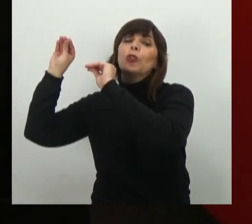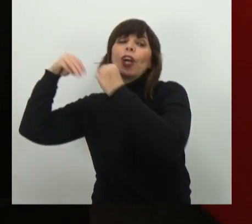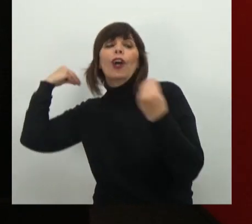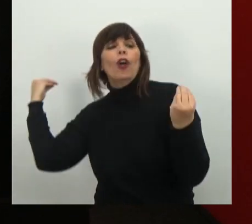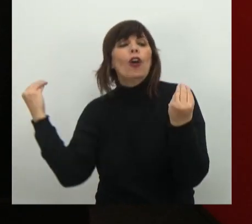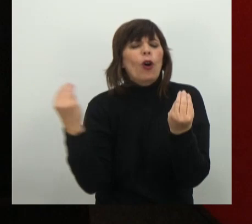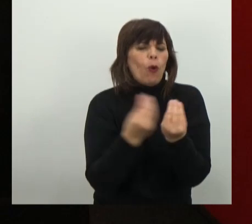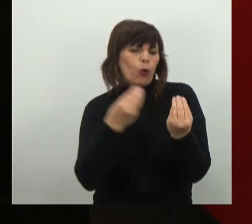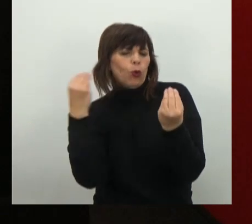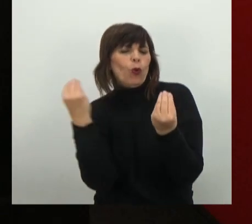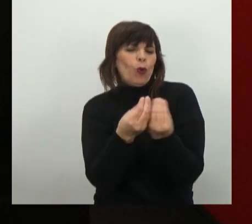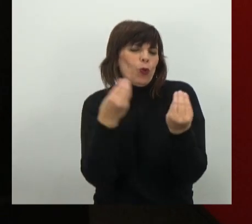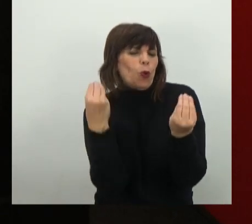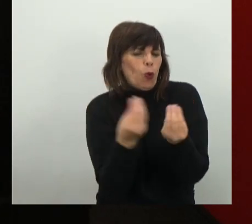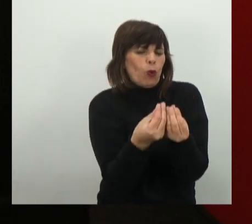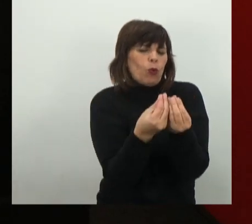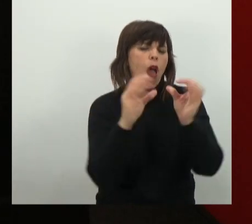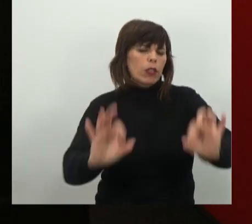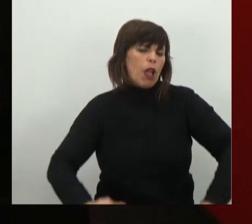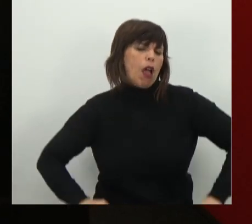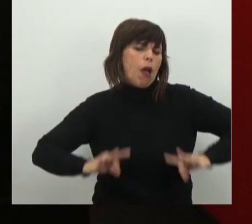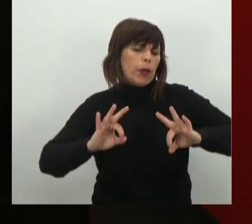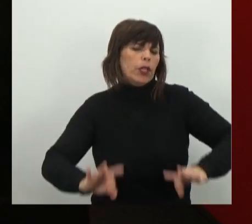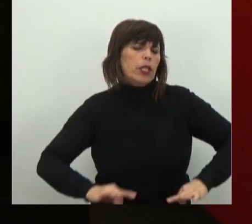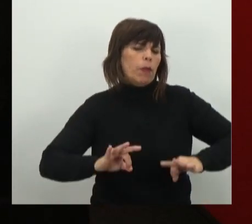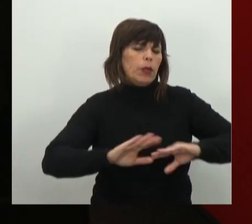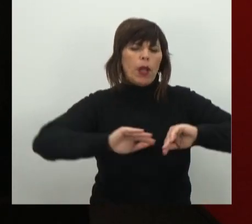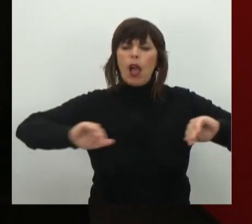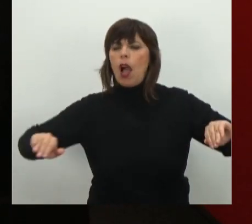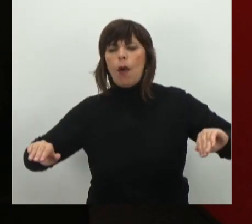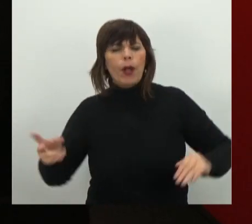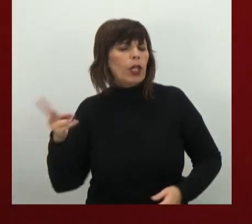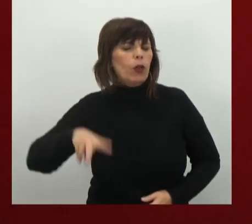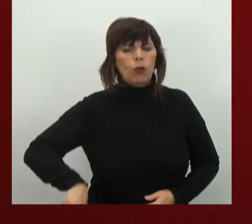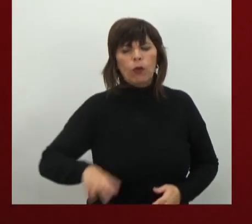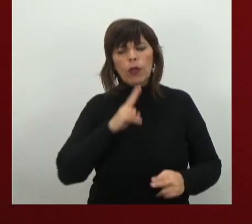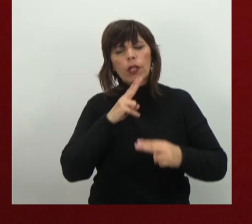se apartará de ti. En el nombre de Jesús.